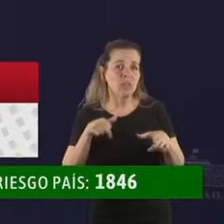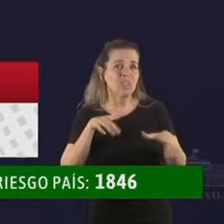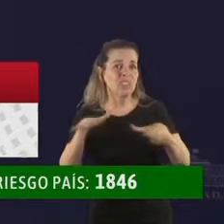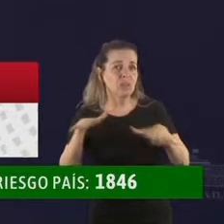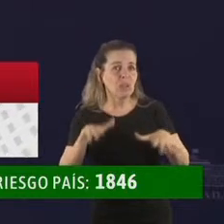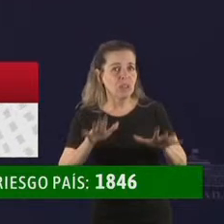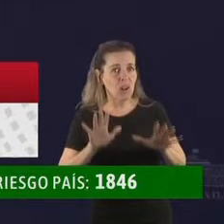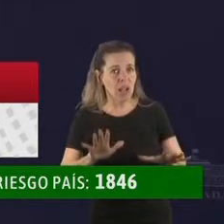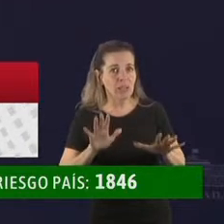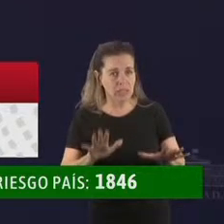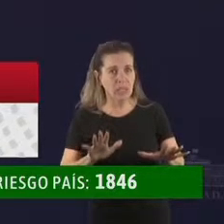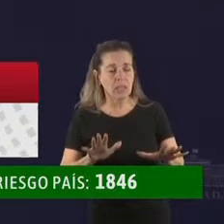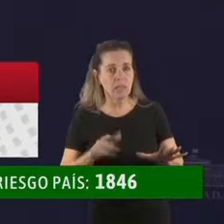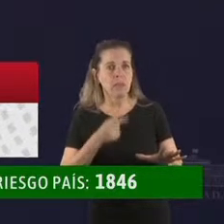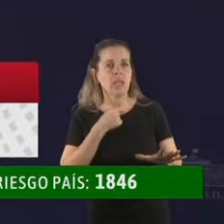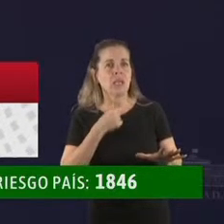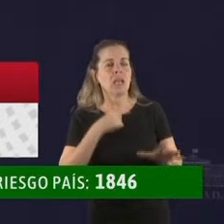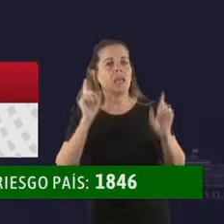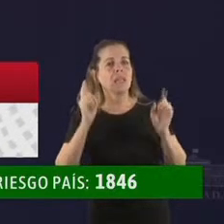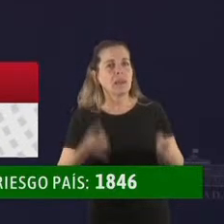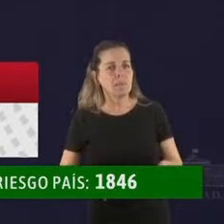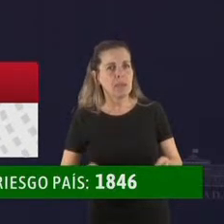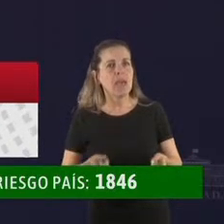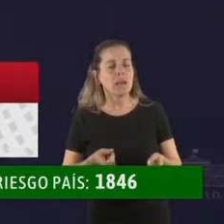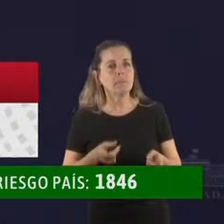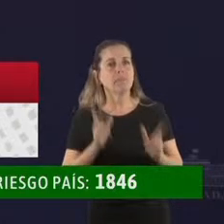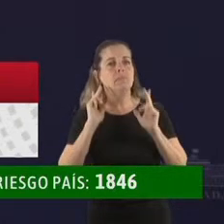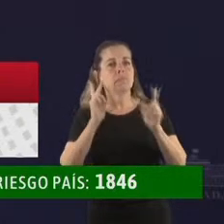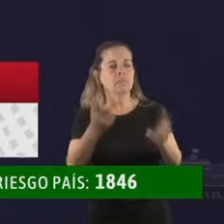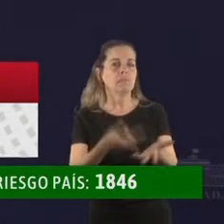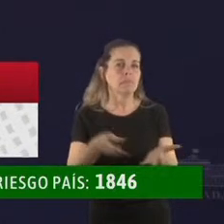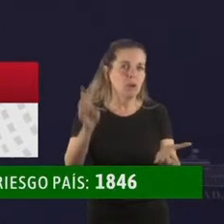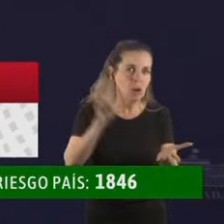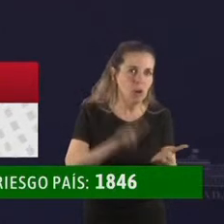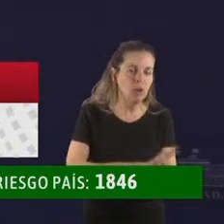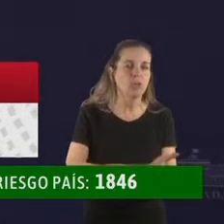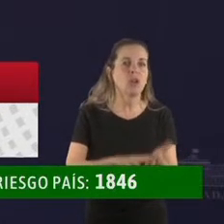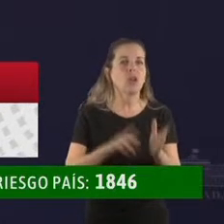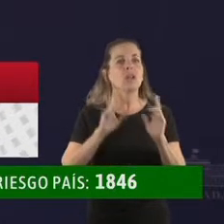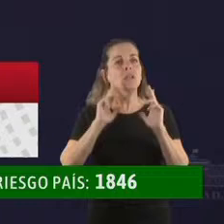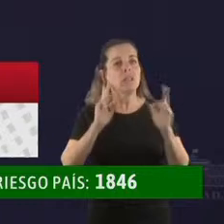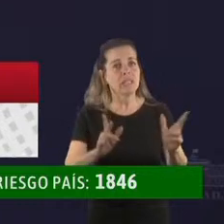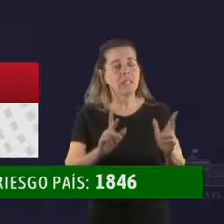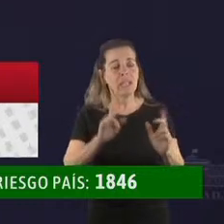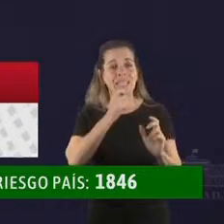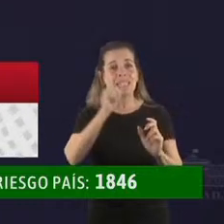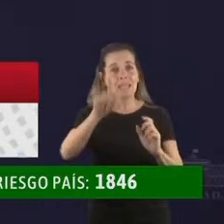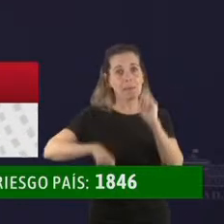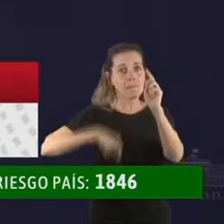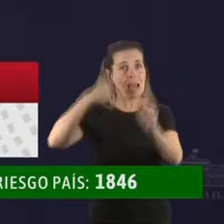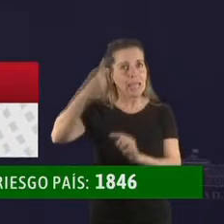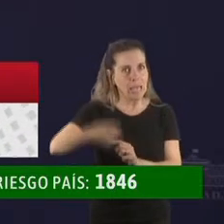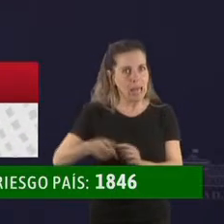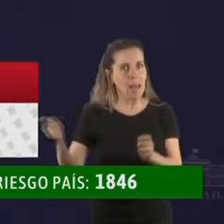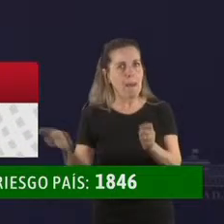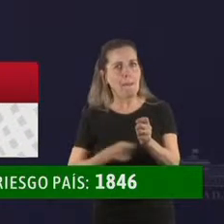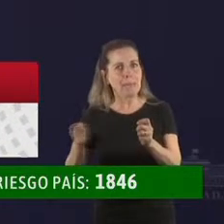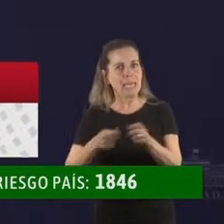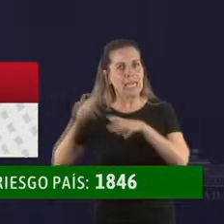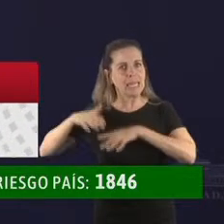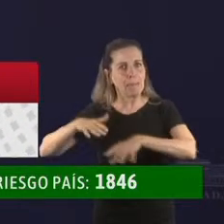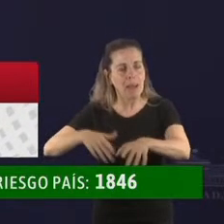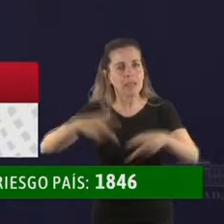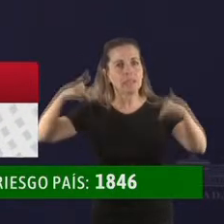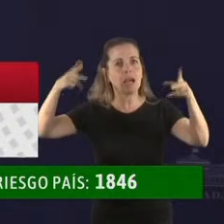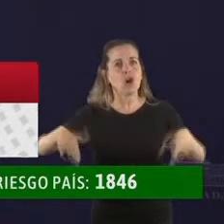situación queremos también reiterar por supuesto el que corte mañana la circulación dejará de percibir